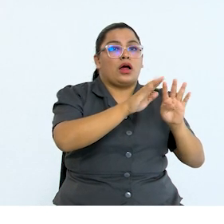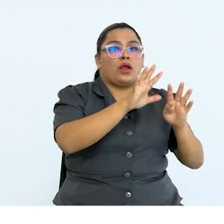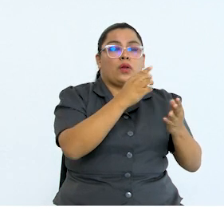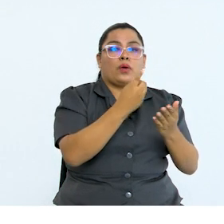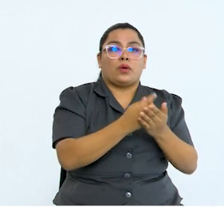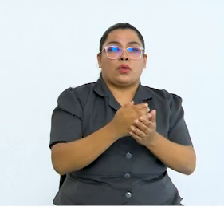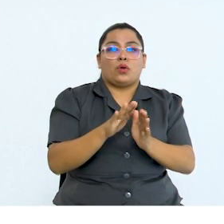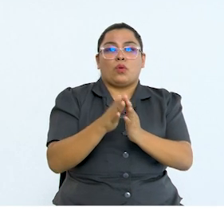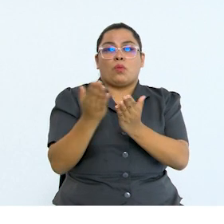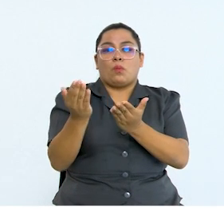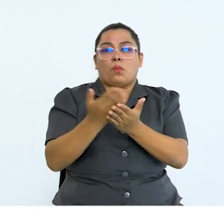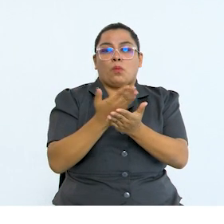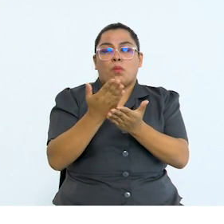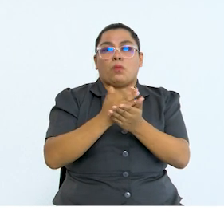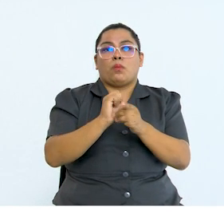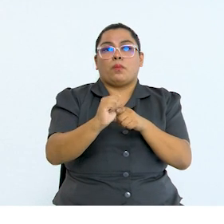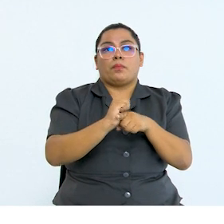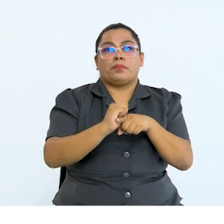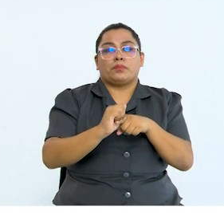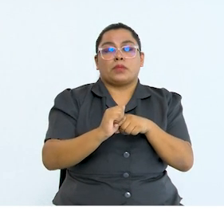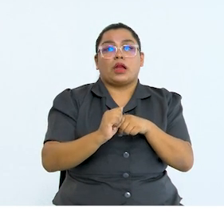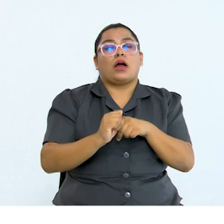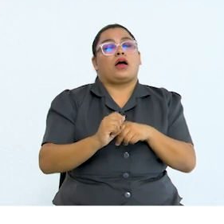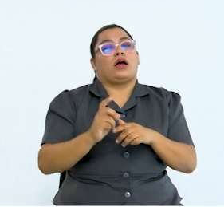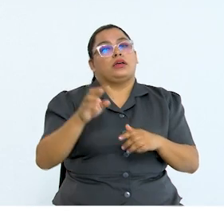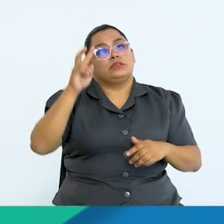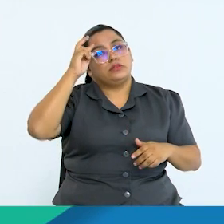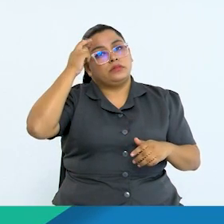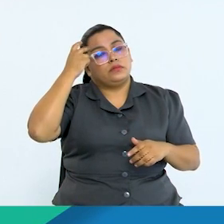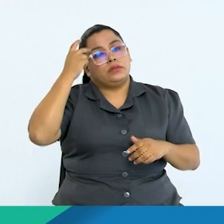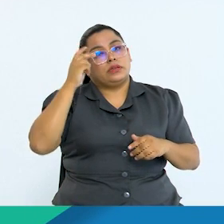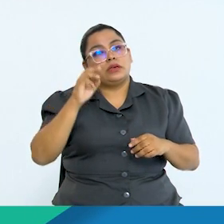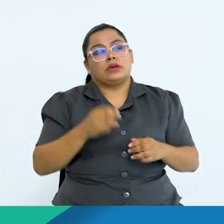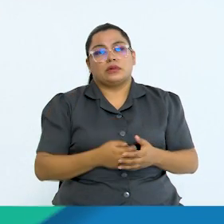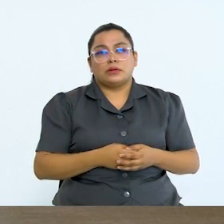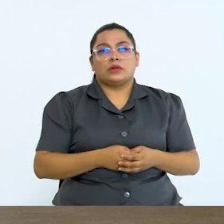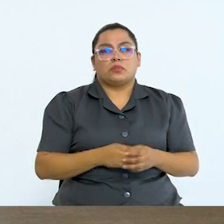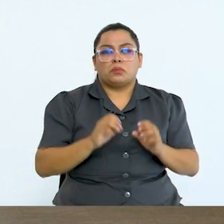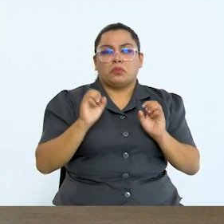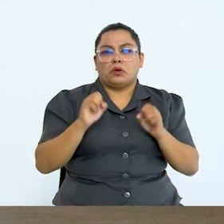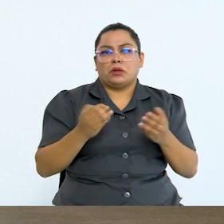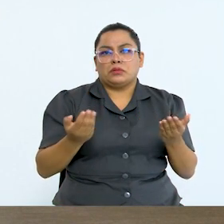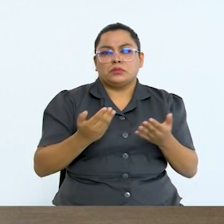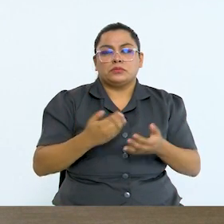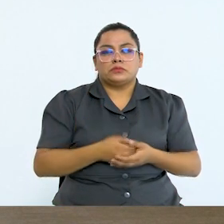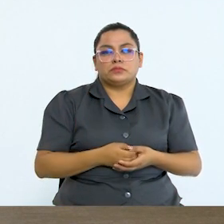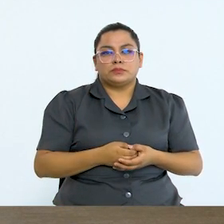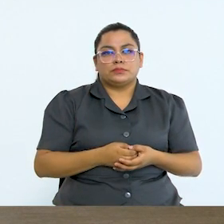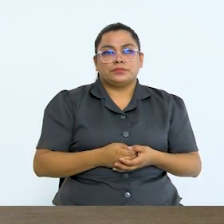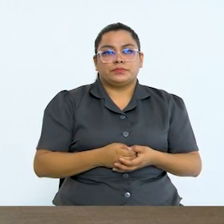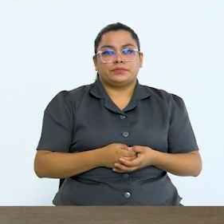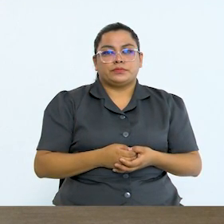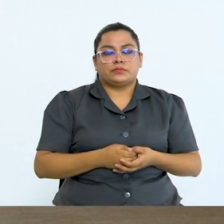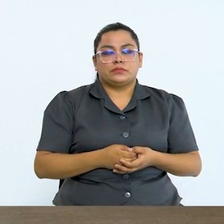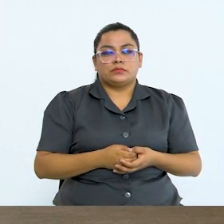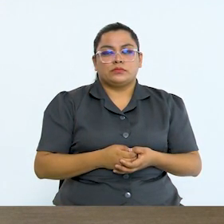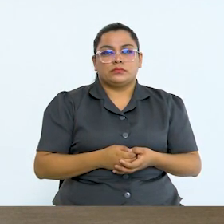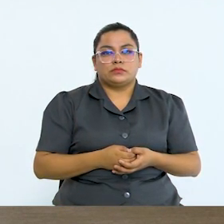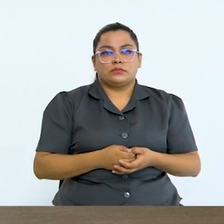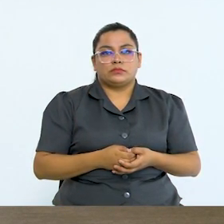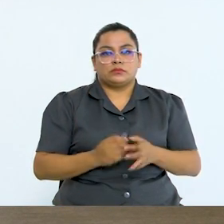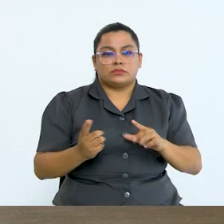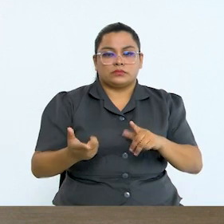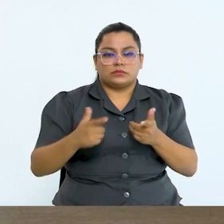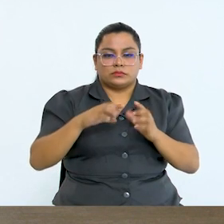Así que los que no se alcanzan a finalizar pueden ser opcionales. Para preparar una clase debes consultar la